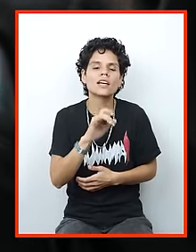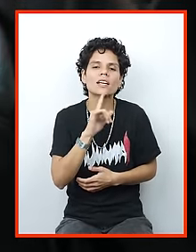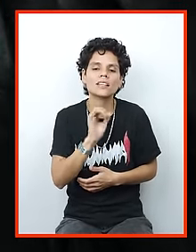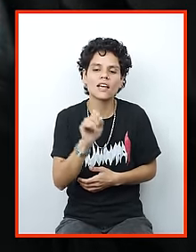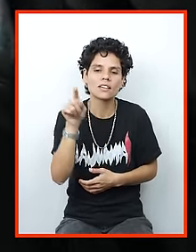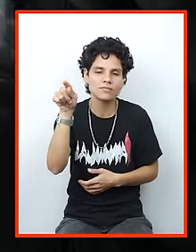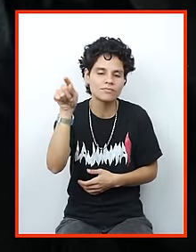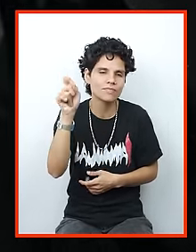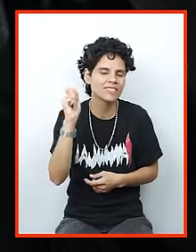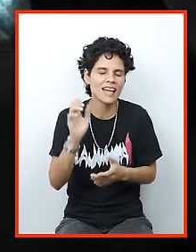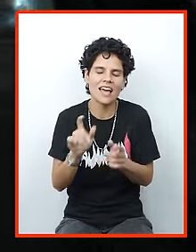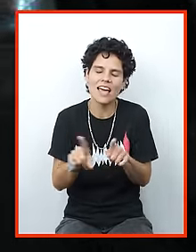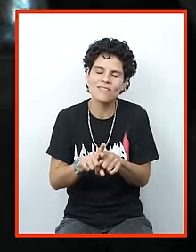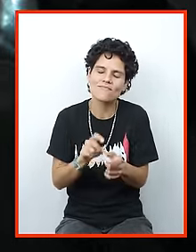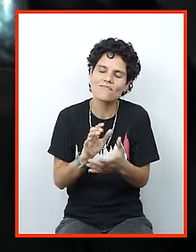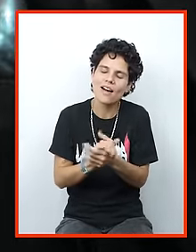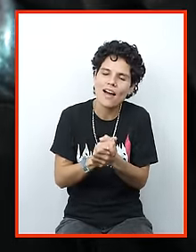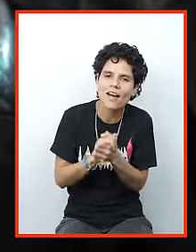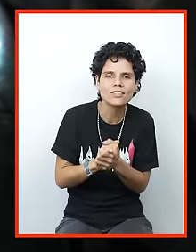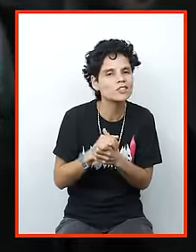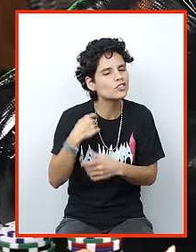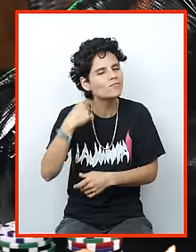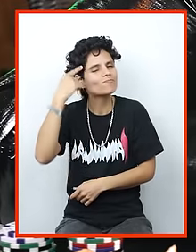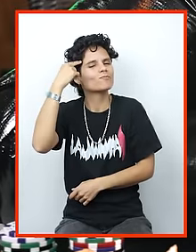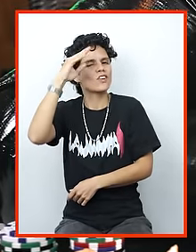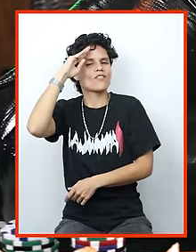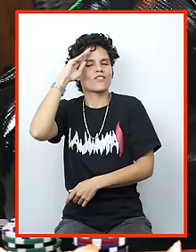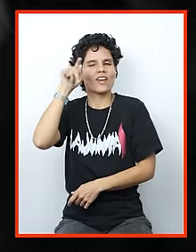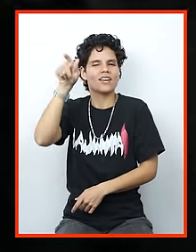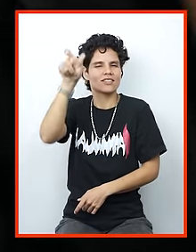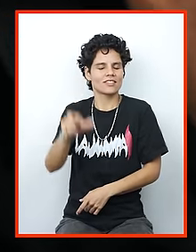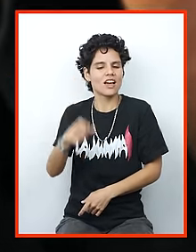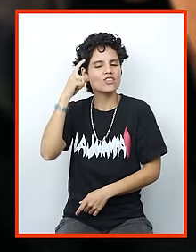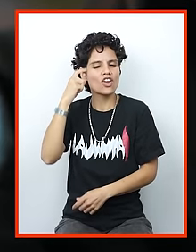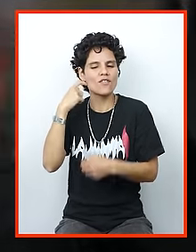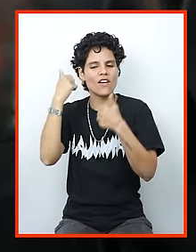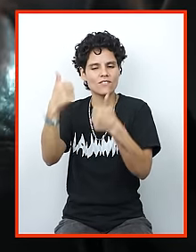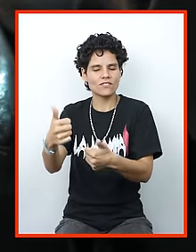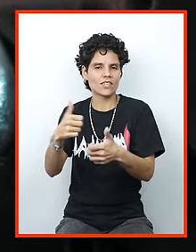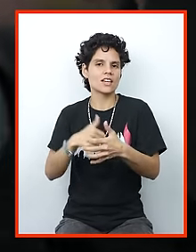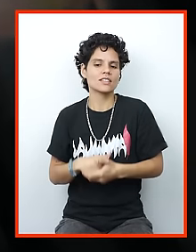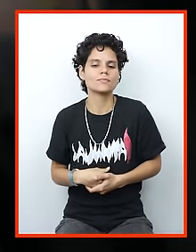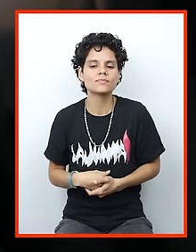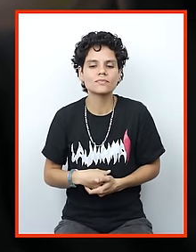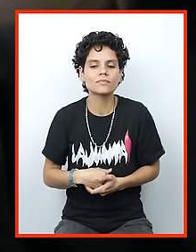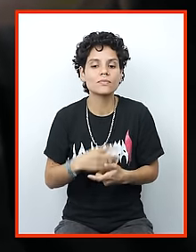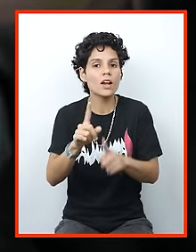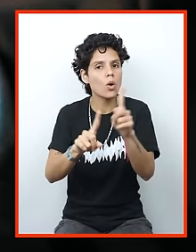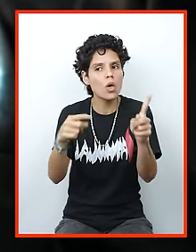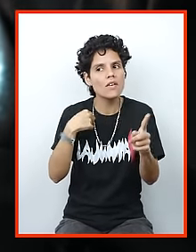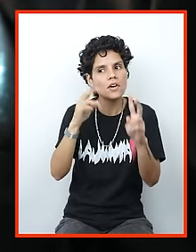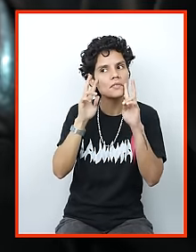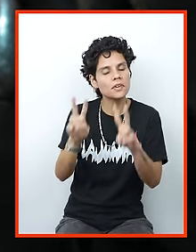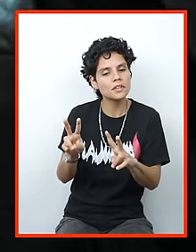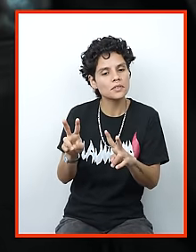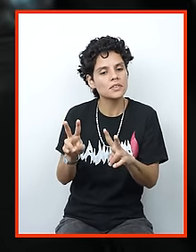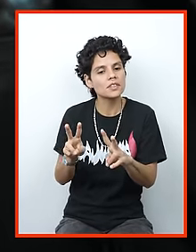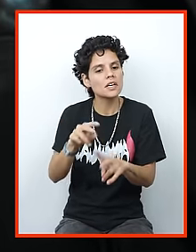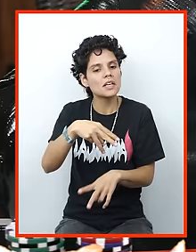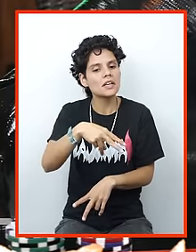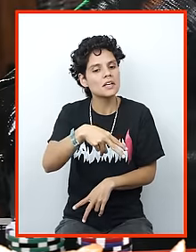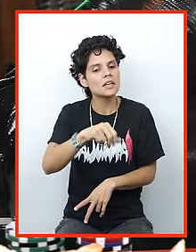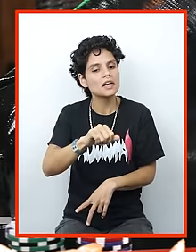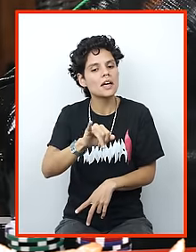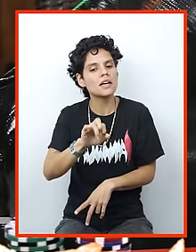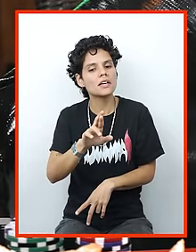el Chris Floyd igual. Según es mi hermano y yo le tengo harta fe. Sé que le va a ir bien y ojalá que ahora lo vayan a buscar. No sé, la gente que lo esté viendo, que vayan a chequear al